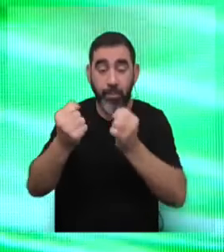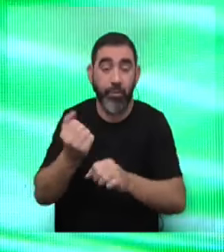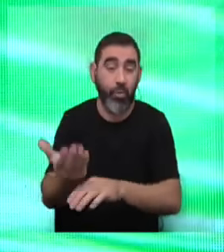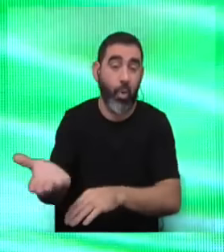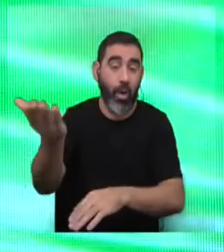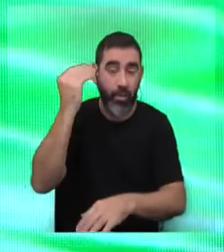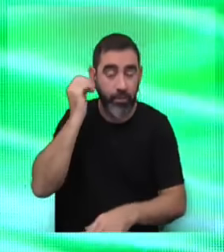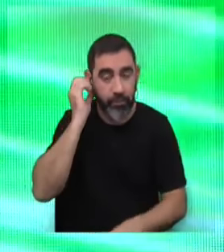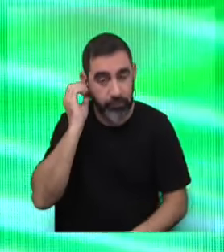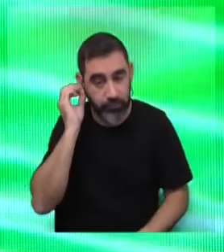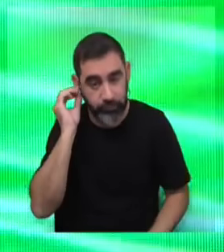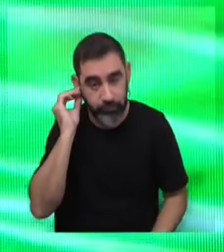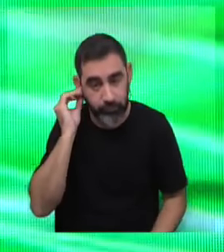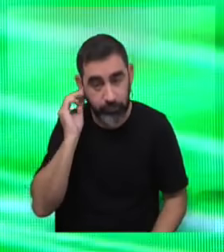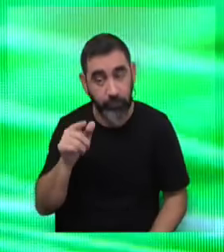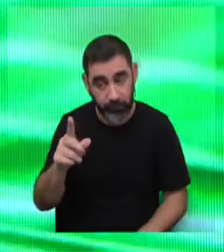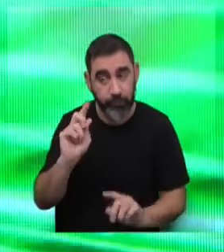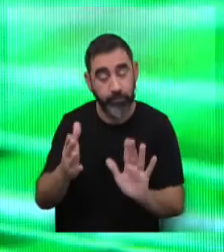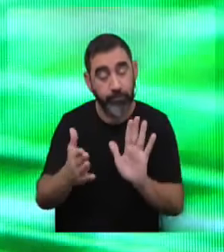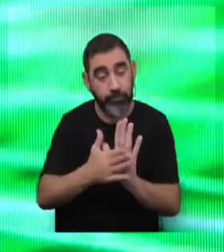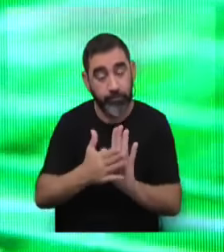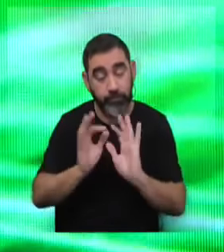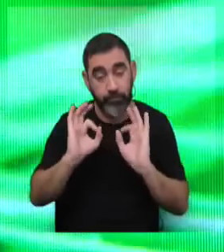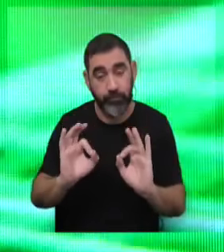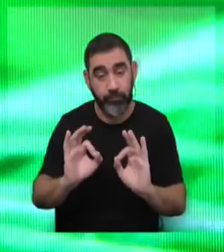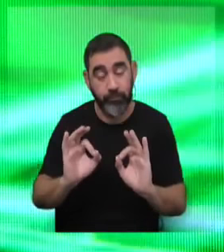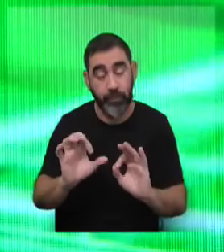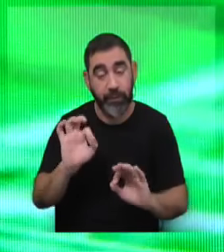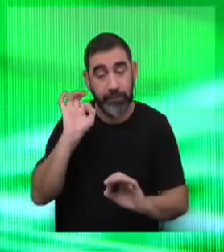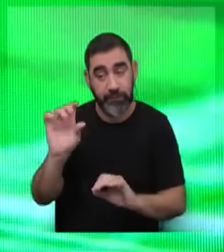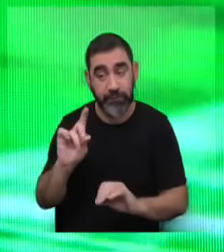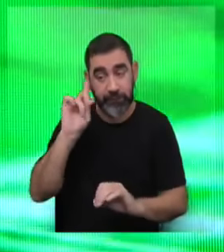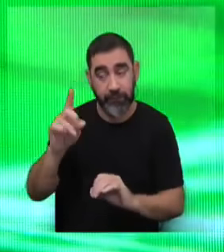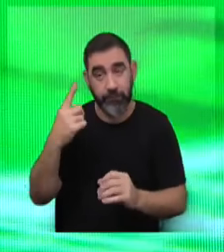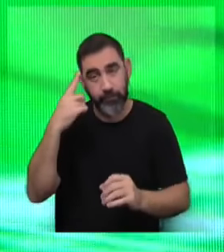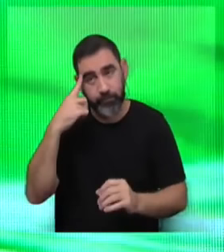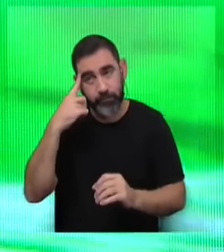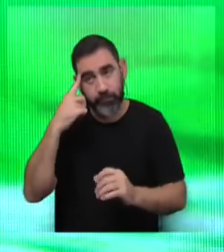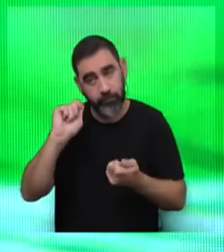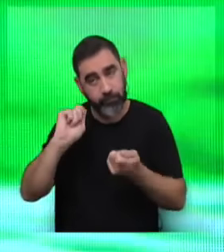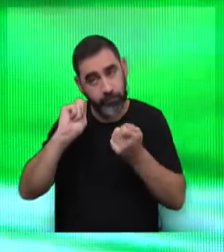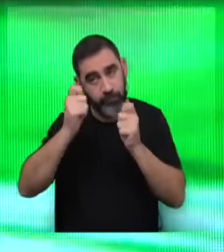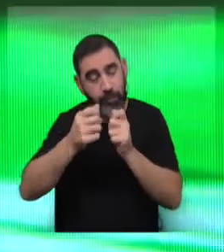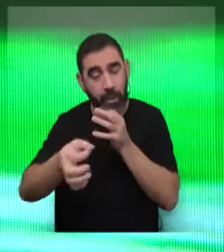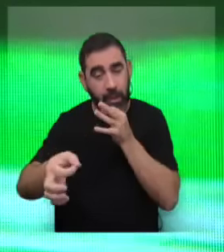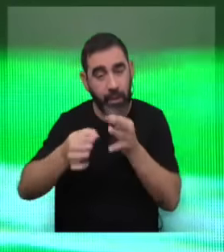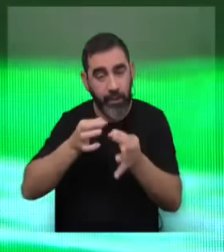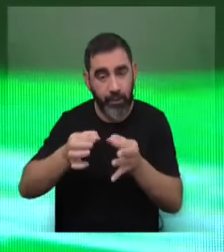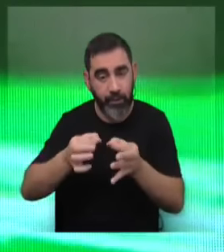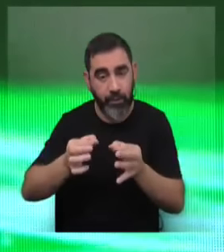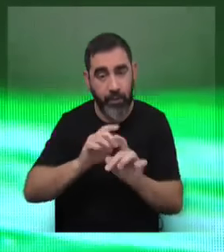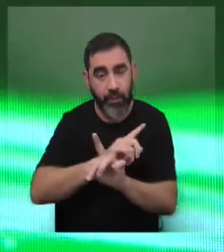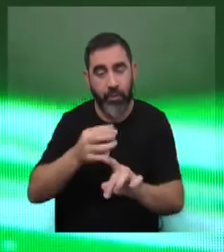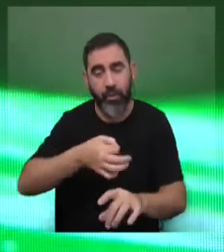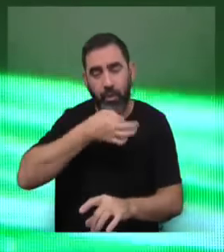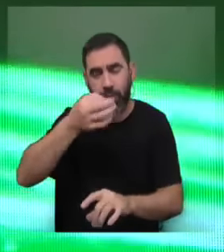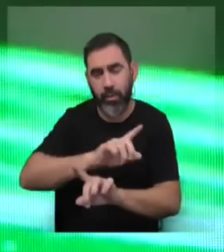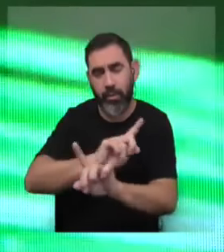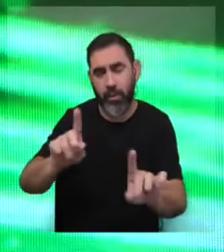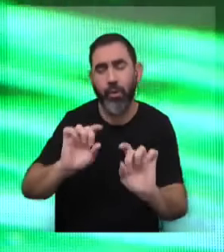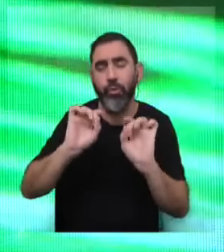la cárcel esto Debería ser prueba suficiente para el legislador de reflexionar un poquito mejor y no hacer declaraciones que